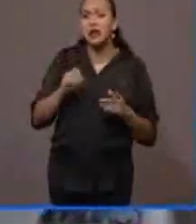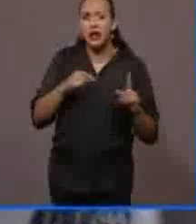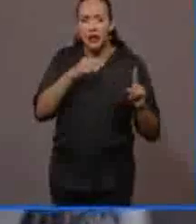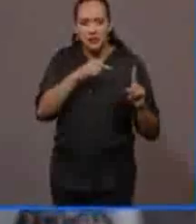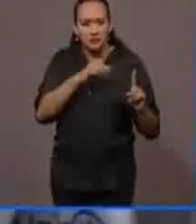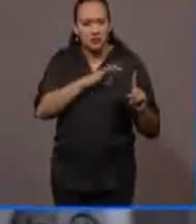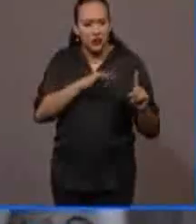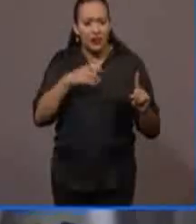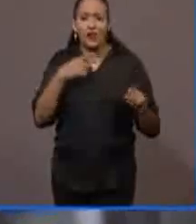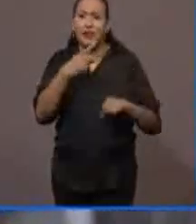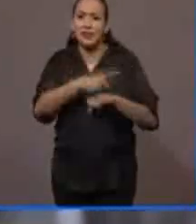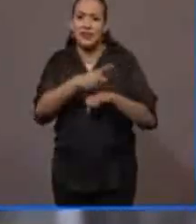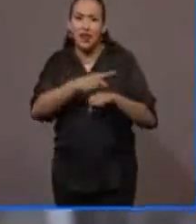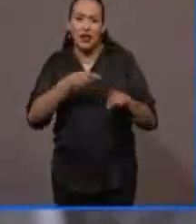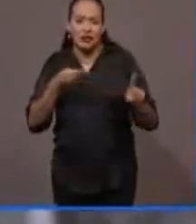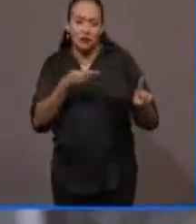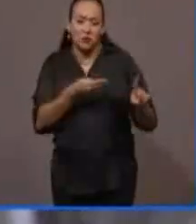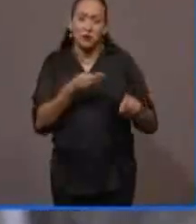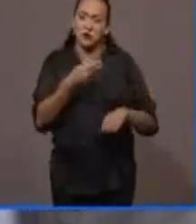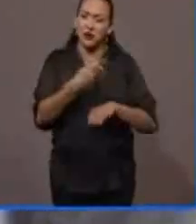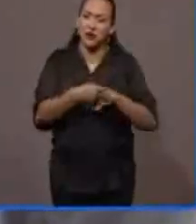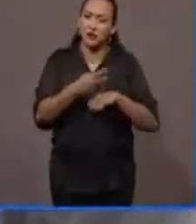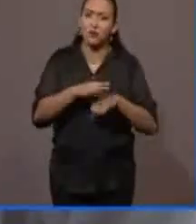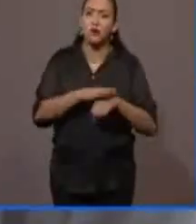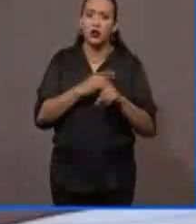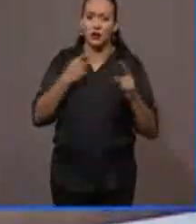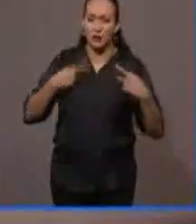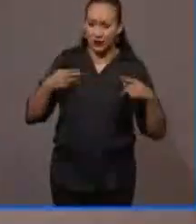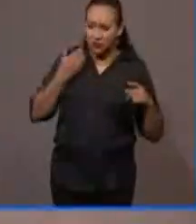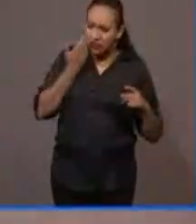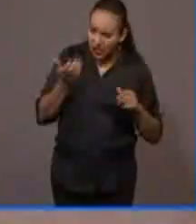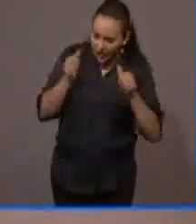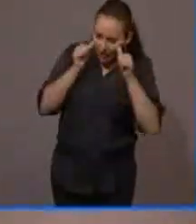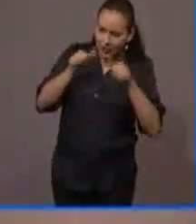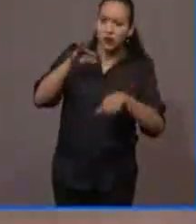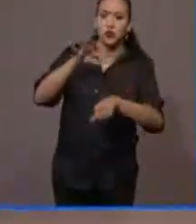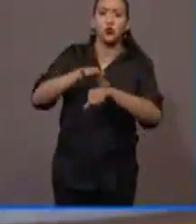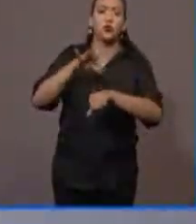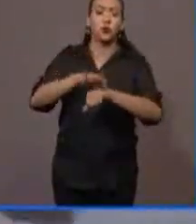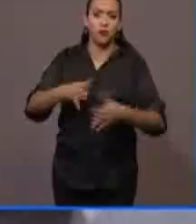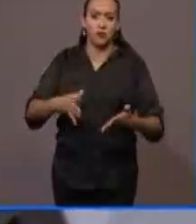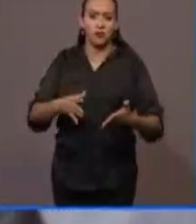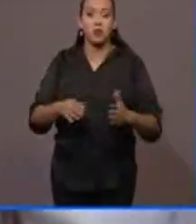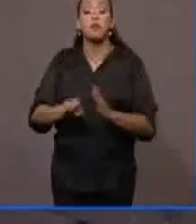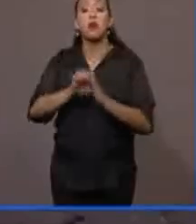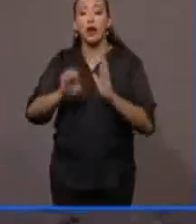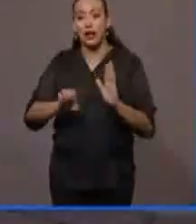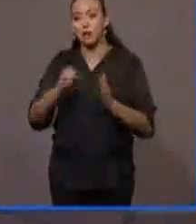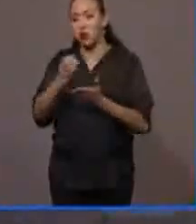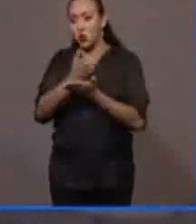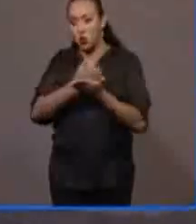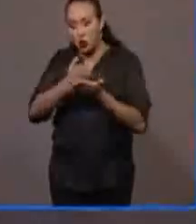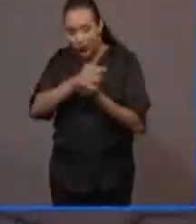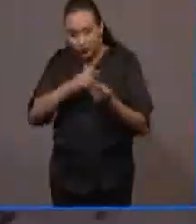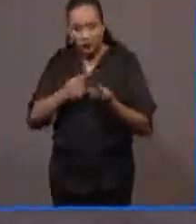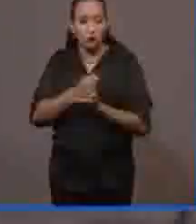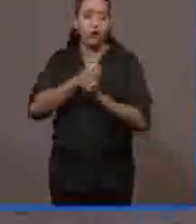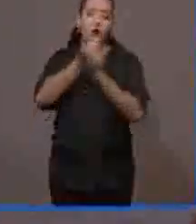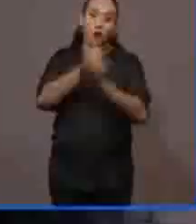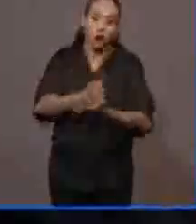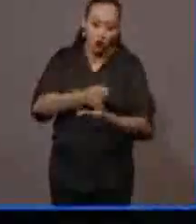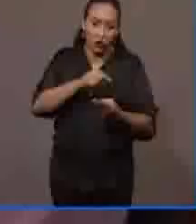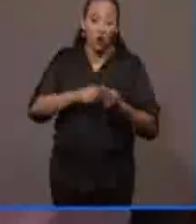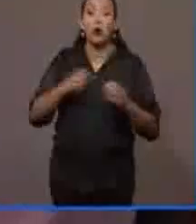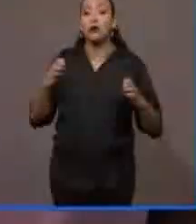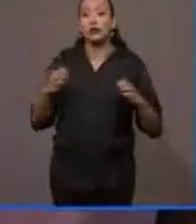que puede afectar la vida e integridad personal del particular, incluidas las actividades curativas, de rehabilitación o